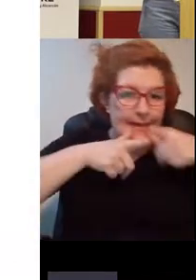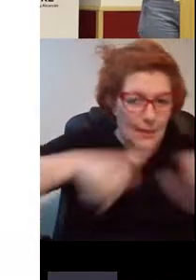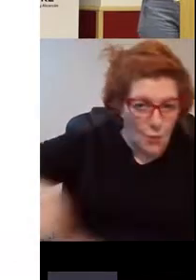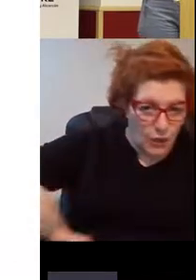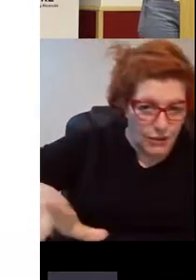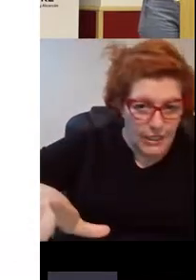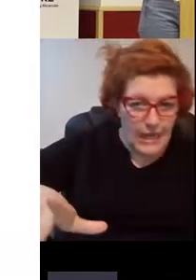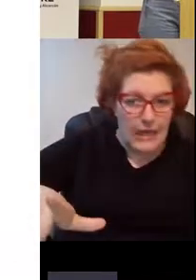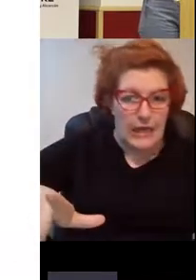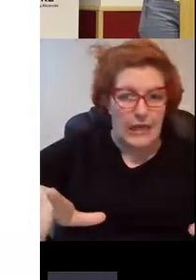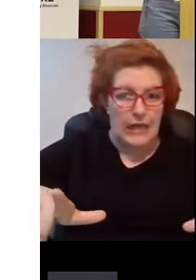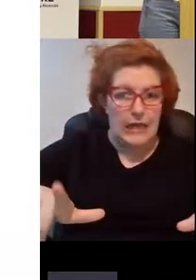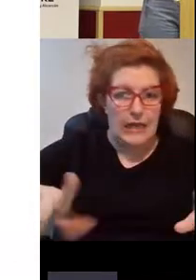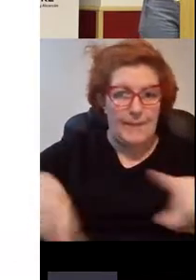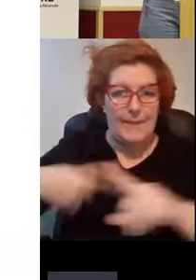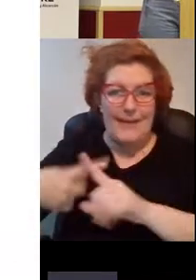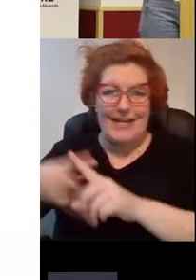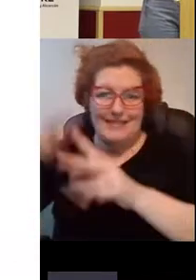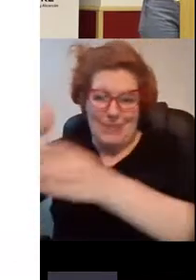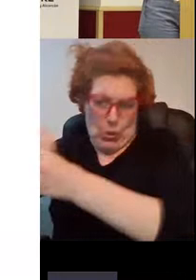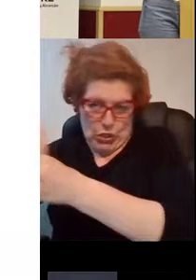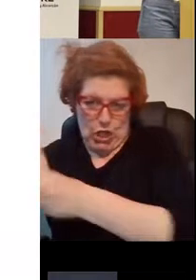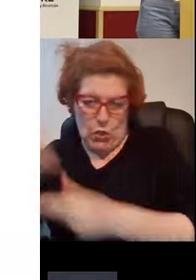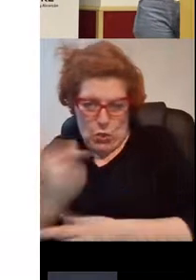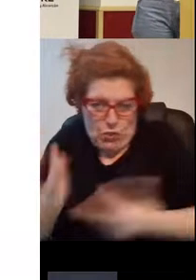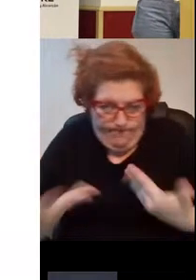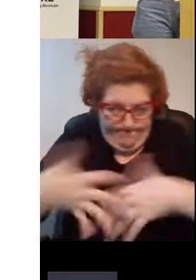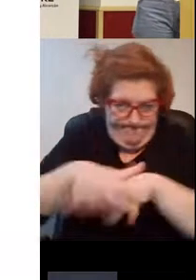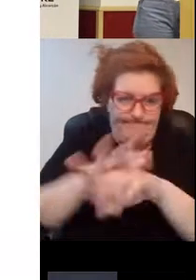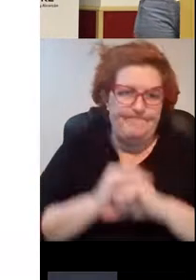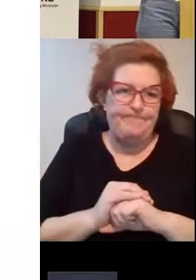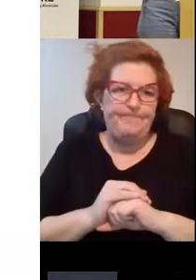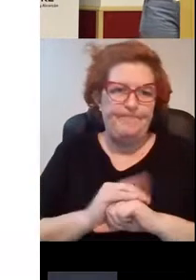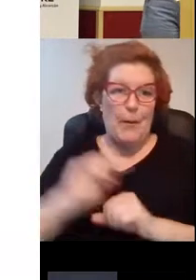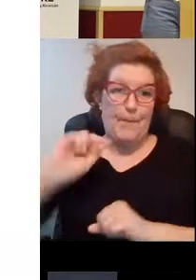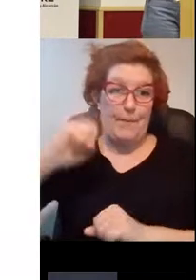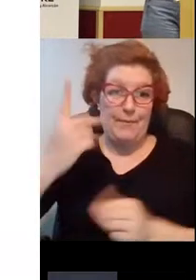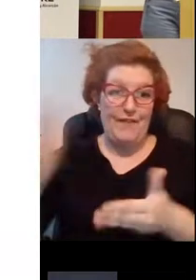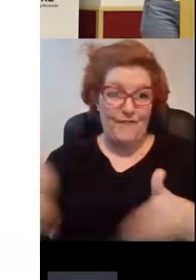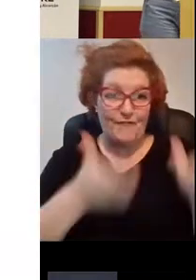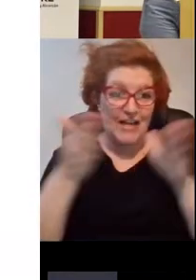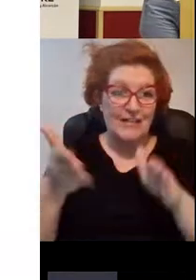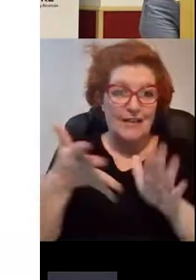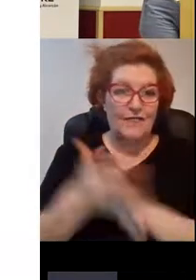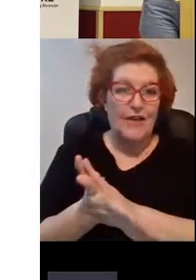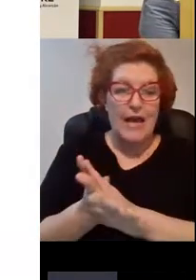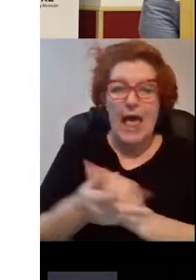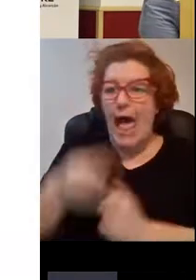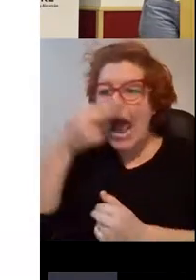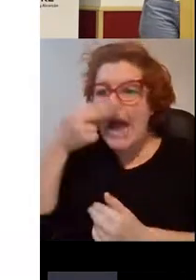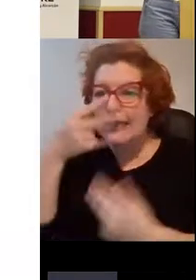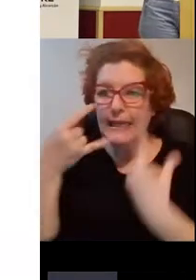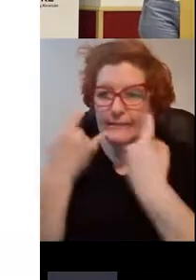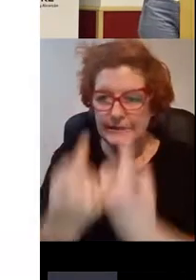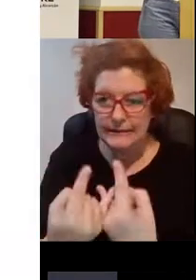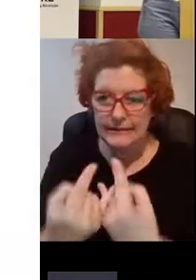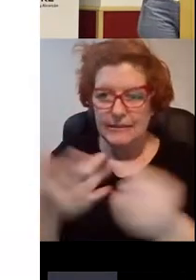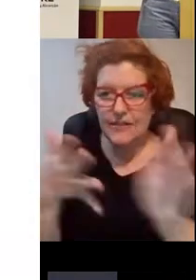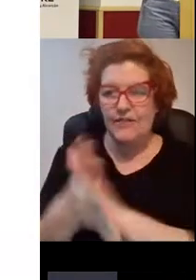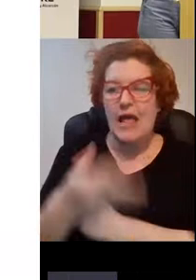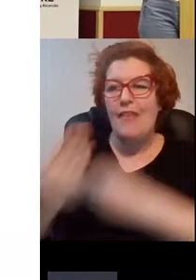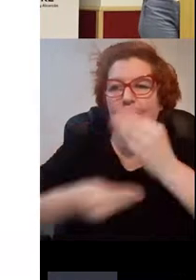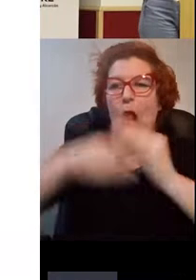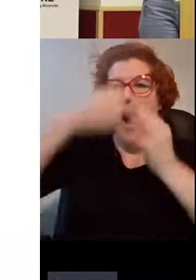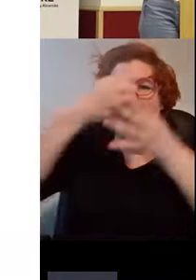otro objetivo referido a los contenidos. En la primera fase tenemos la activación de interés. Aquí trajimos una lista